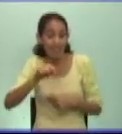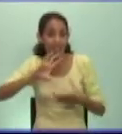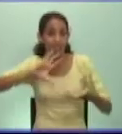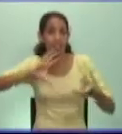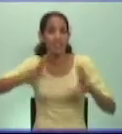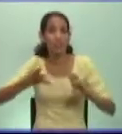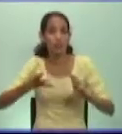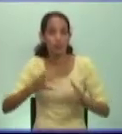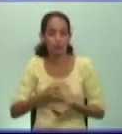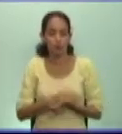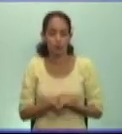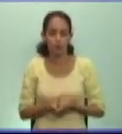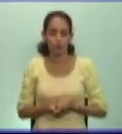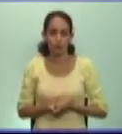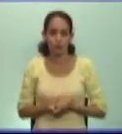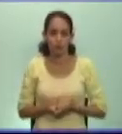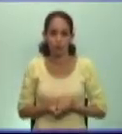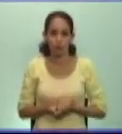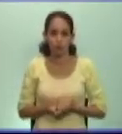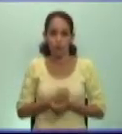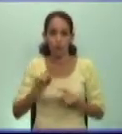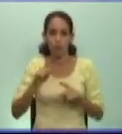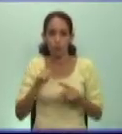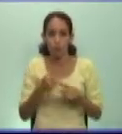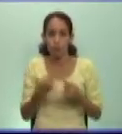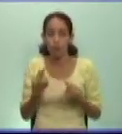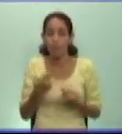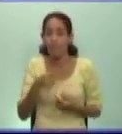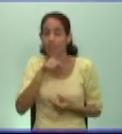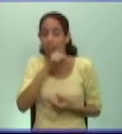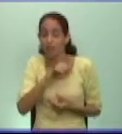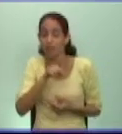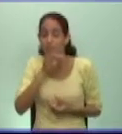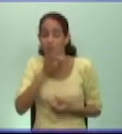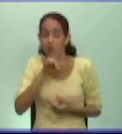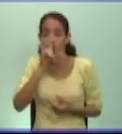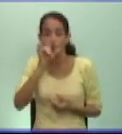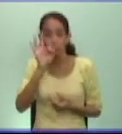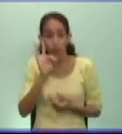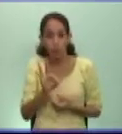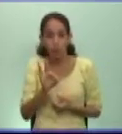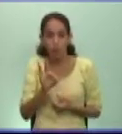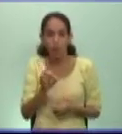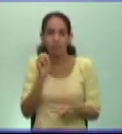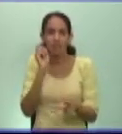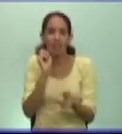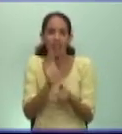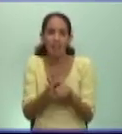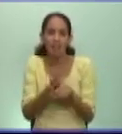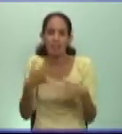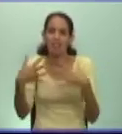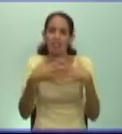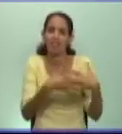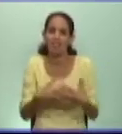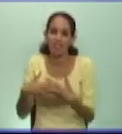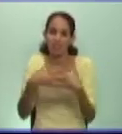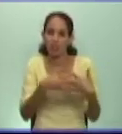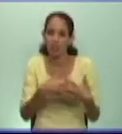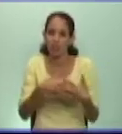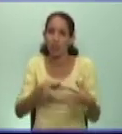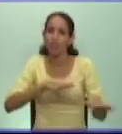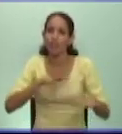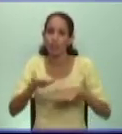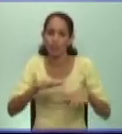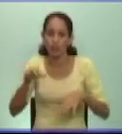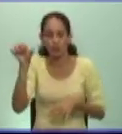es el despegue del imperialismo norteamericano. Un país que había arribado a un gran desarrollo, pero el mundo